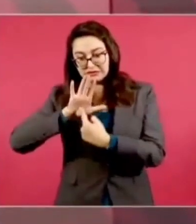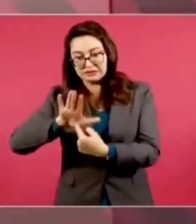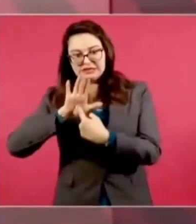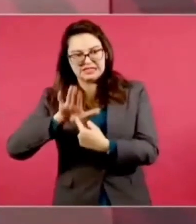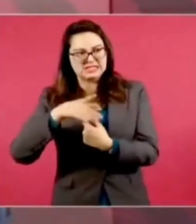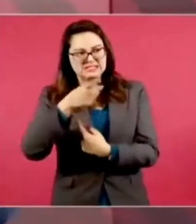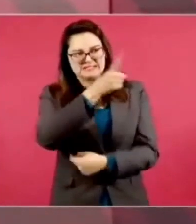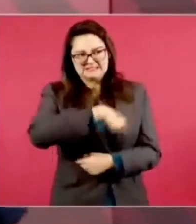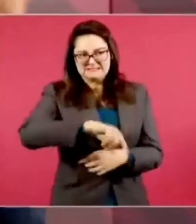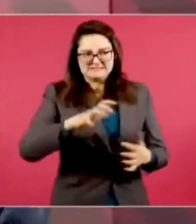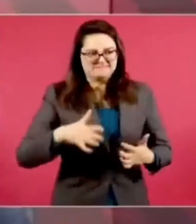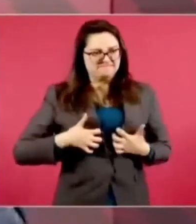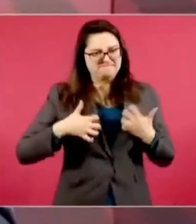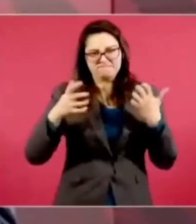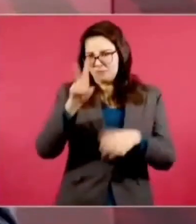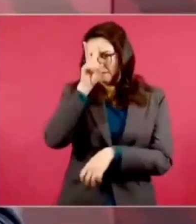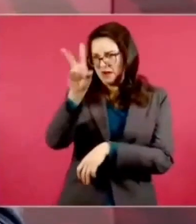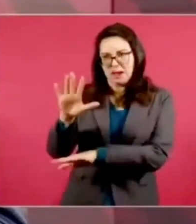Porque